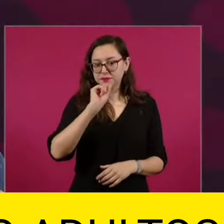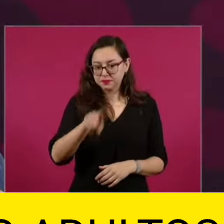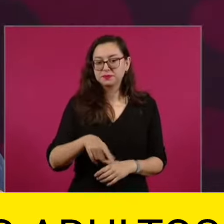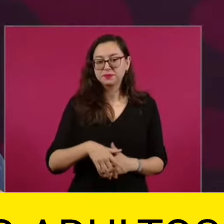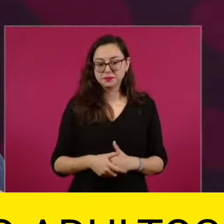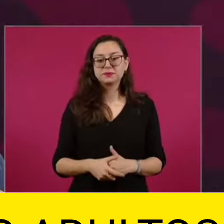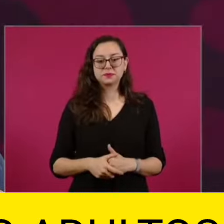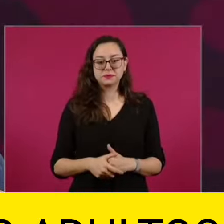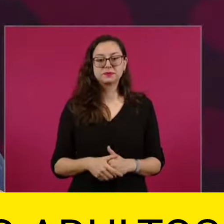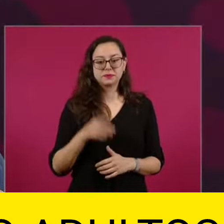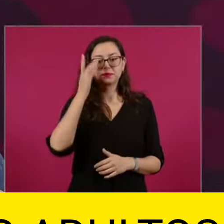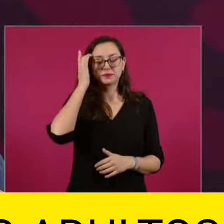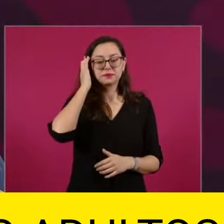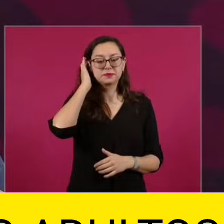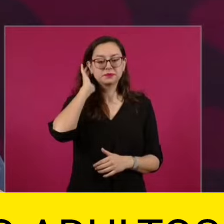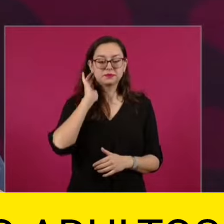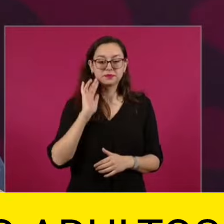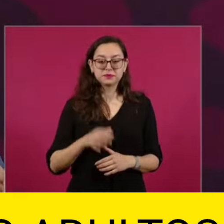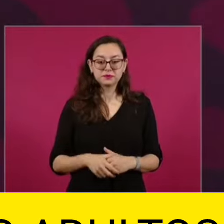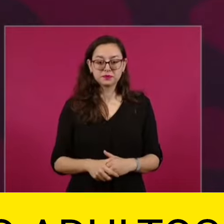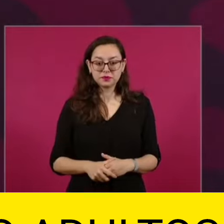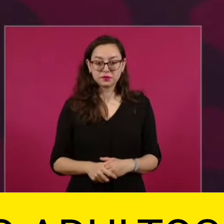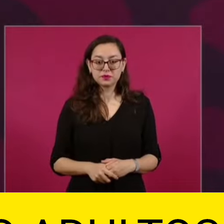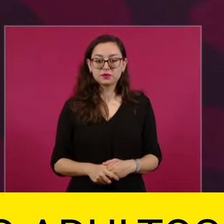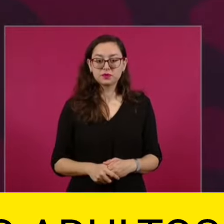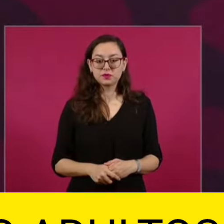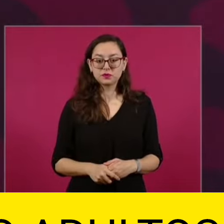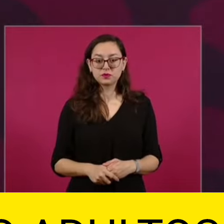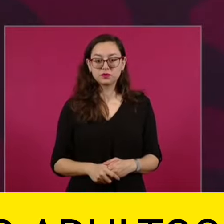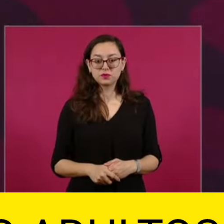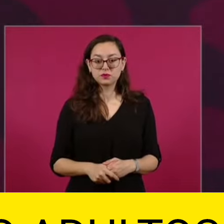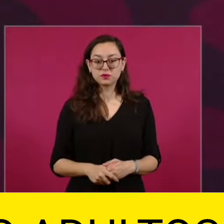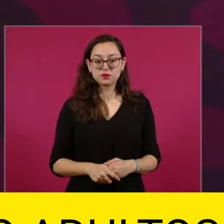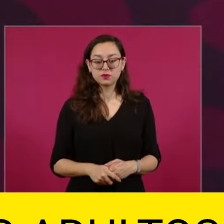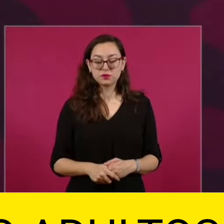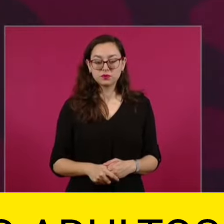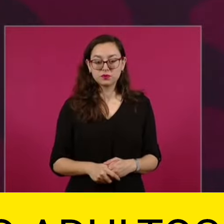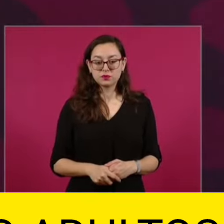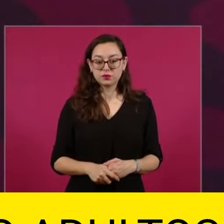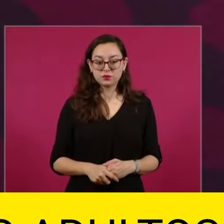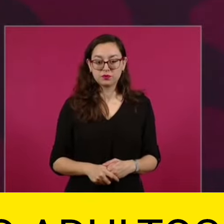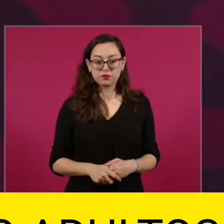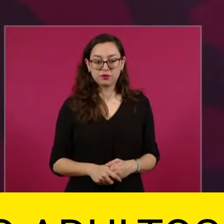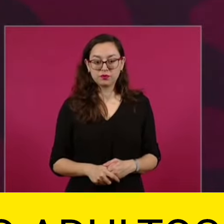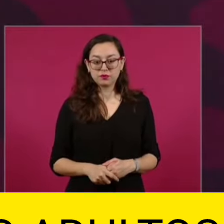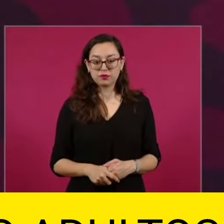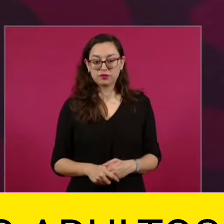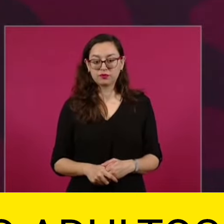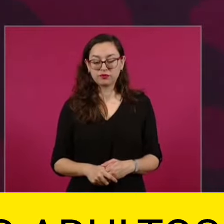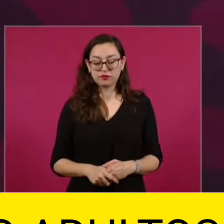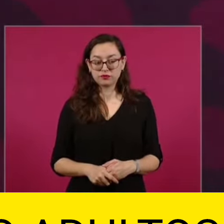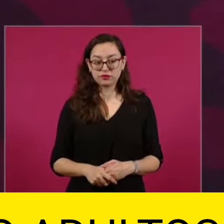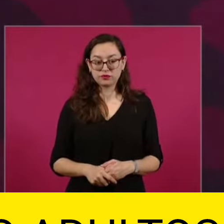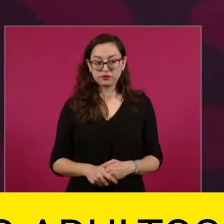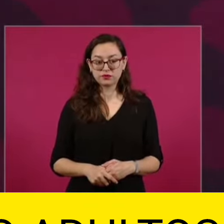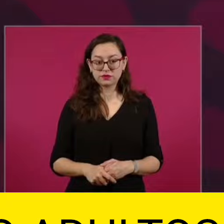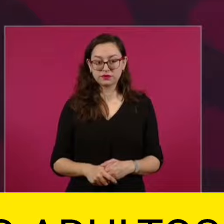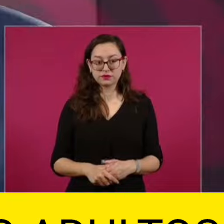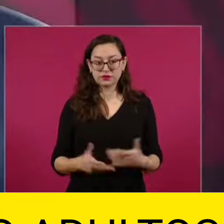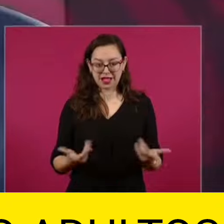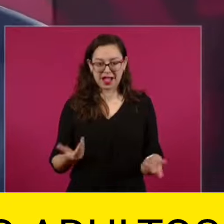también. Me llamó la atención la vez pasada que estoy en la